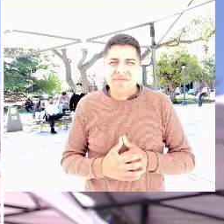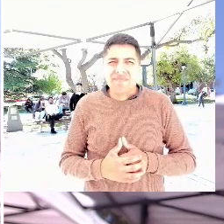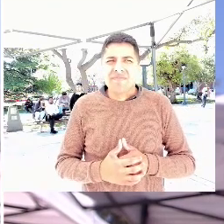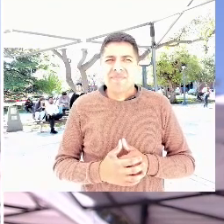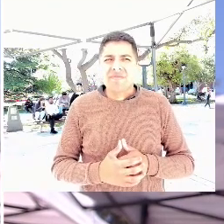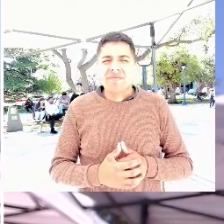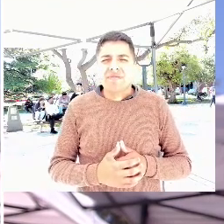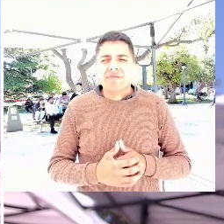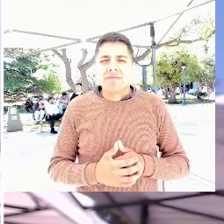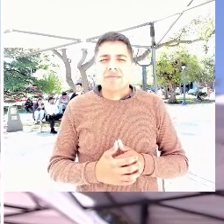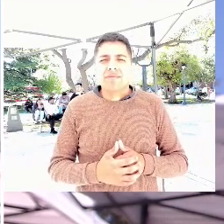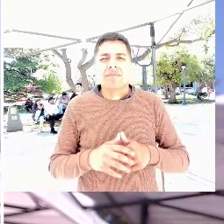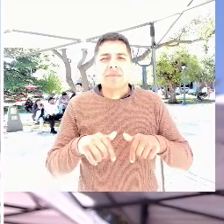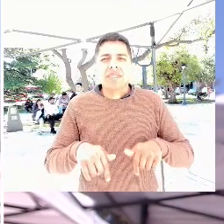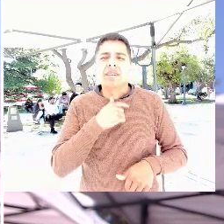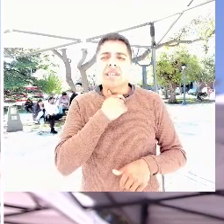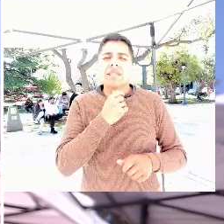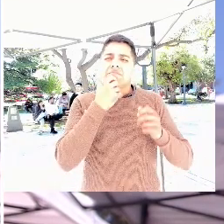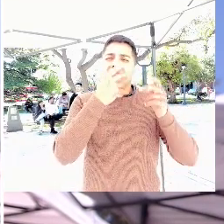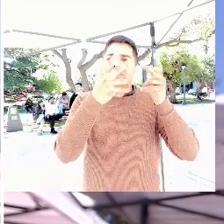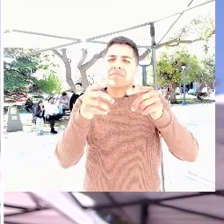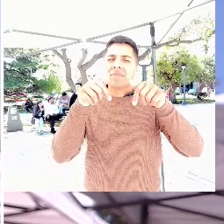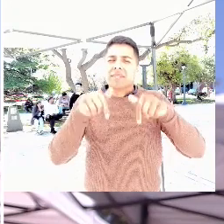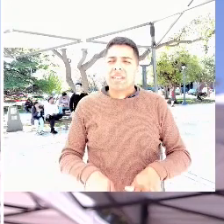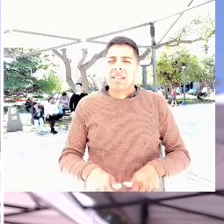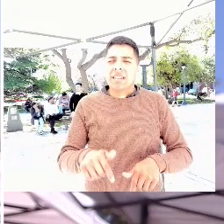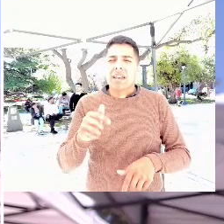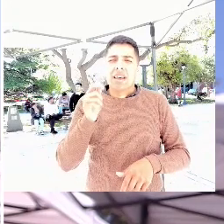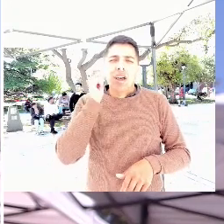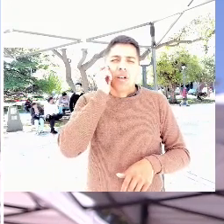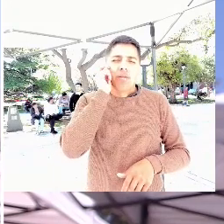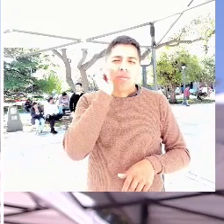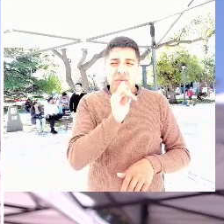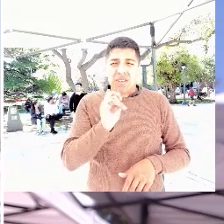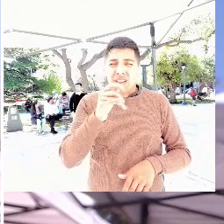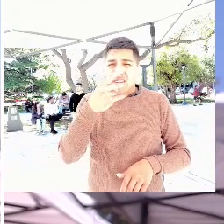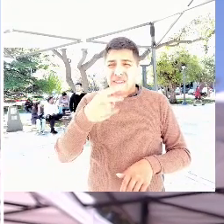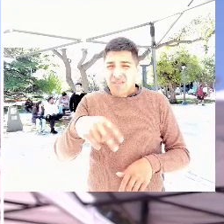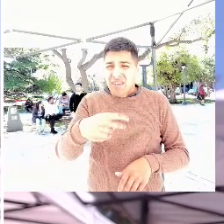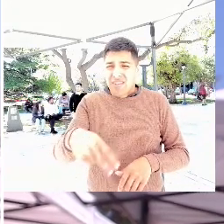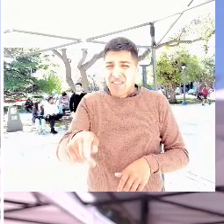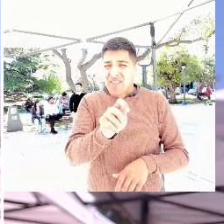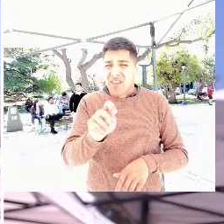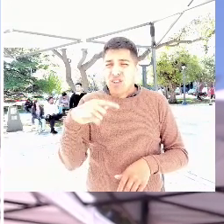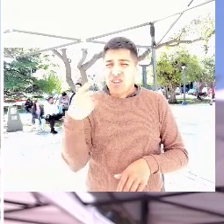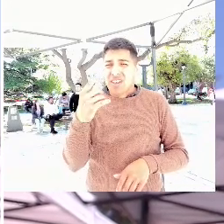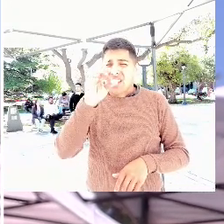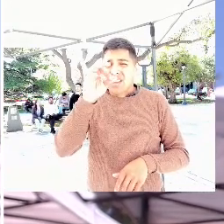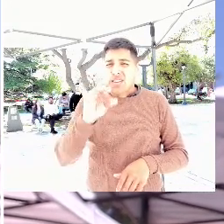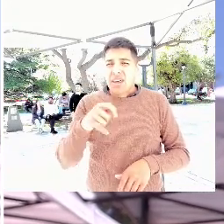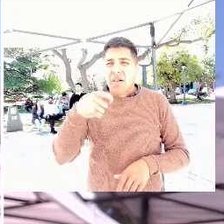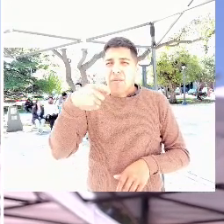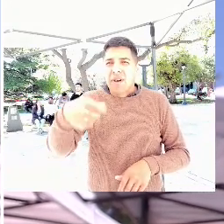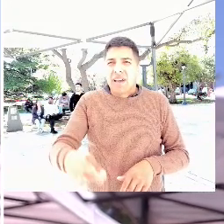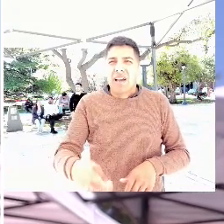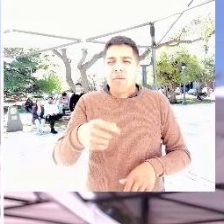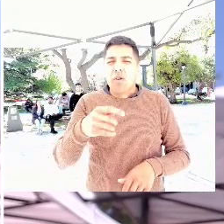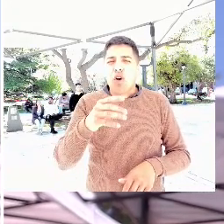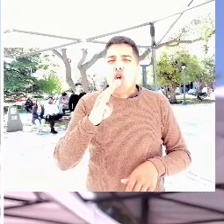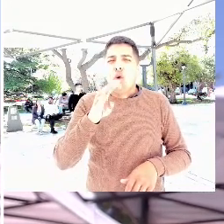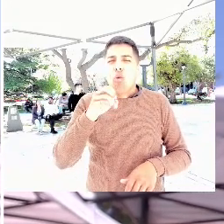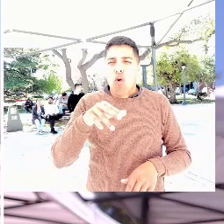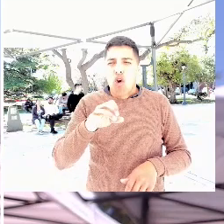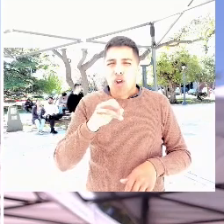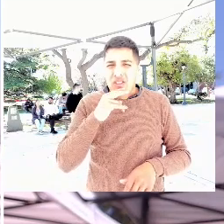Quiero decir que nuestro departamento en este mes de noviembre canceló una toma de deuda en bonos verdes que nosotros